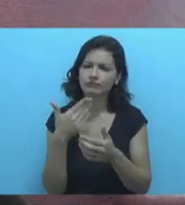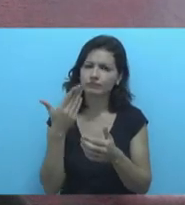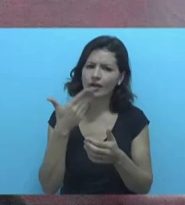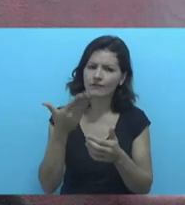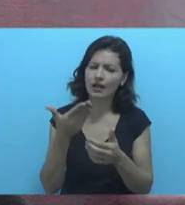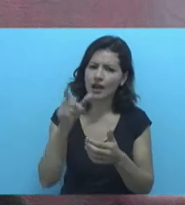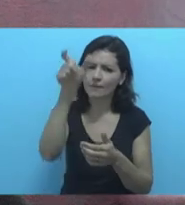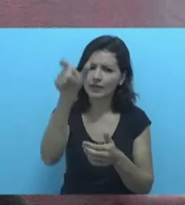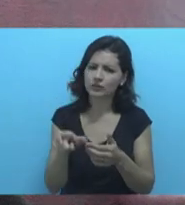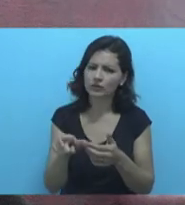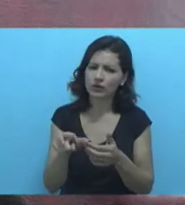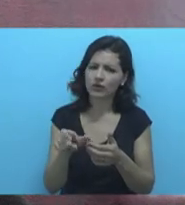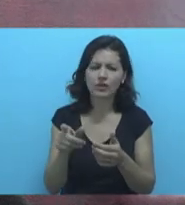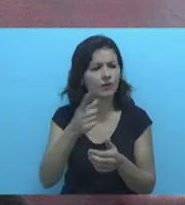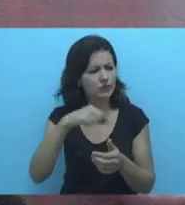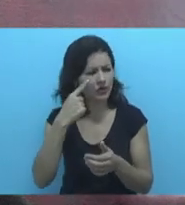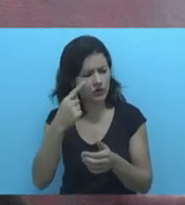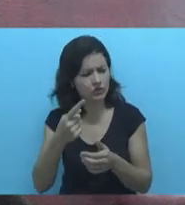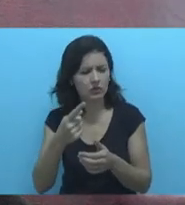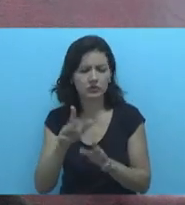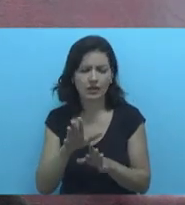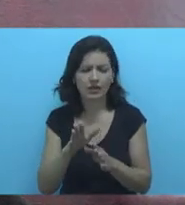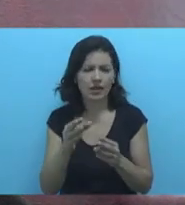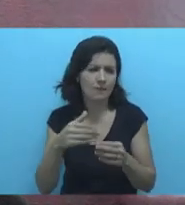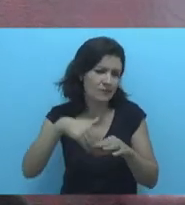una persona a la que ustedes conocieron mucho más que yo.